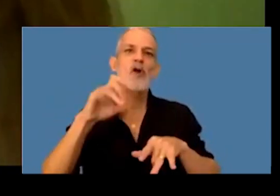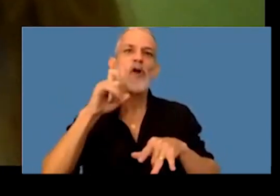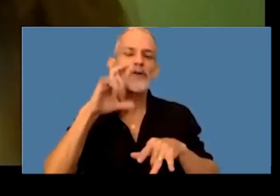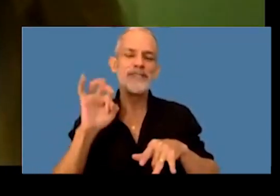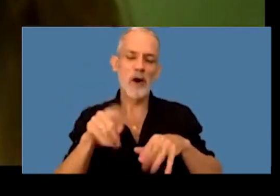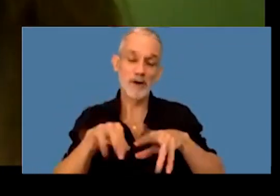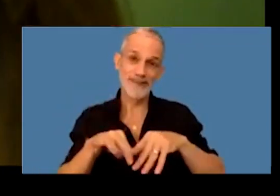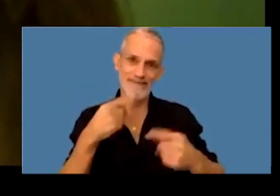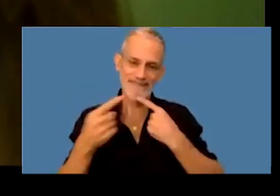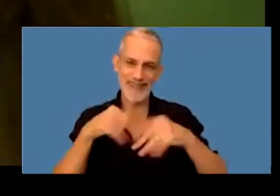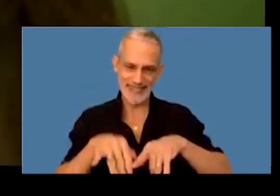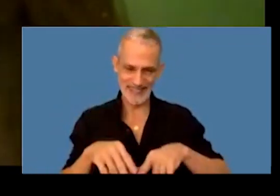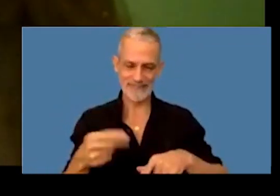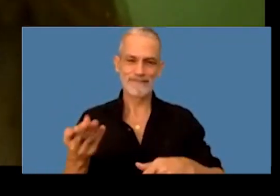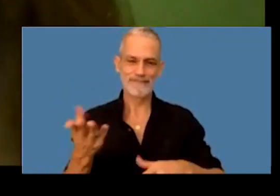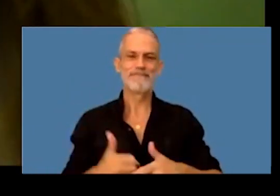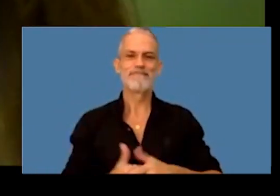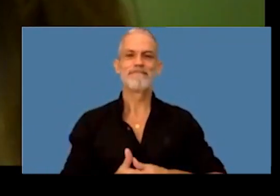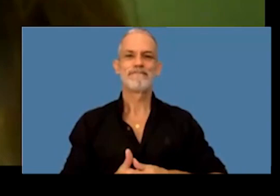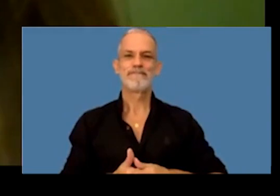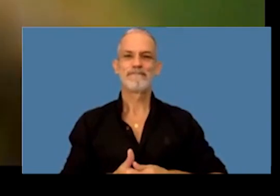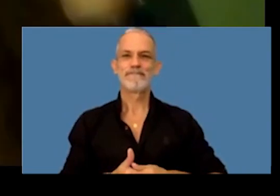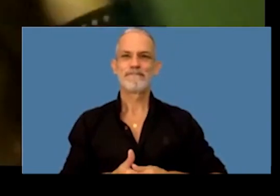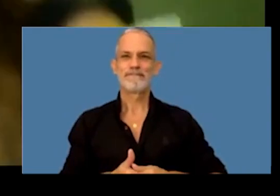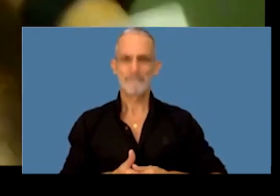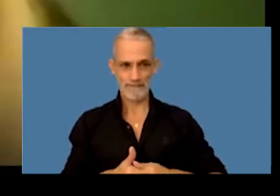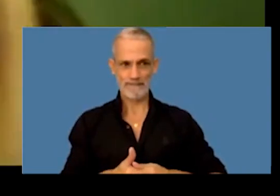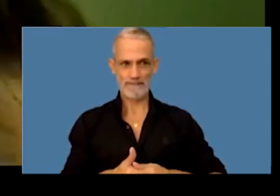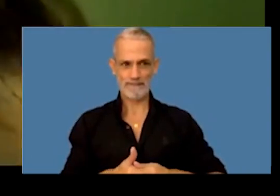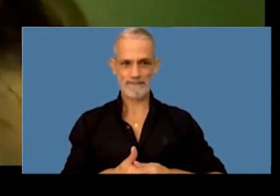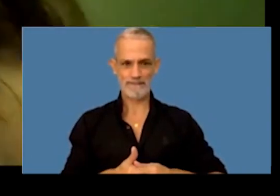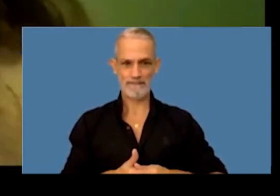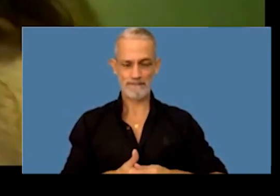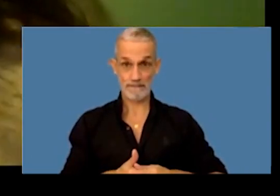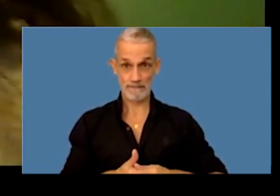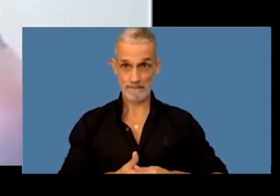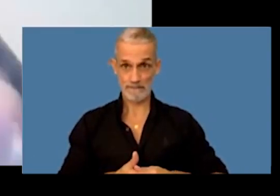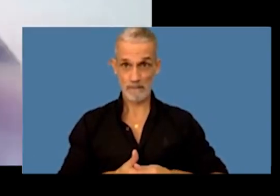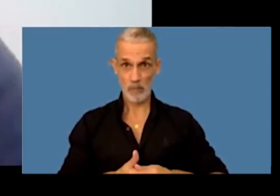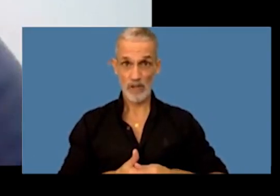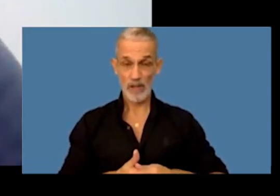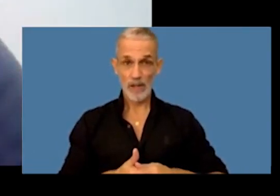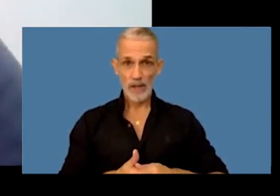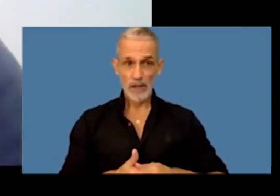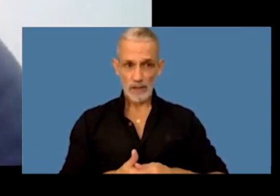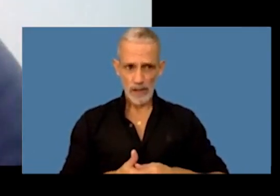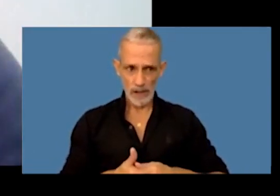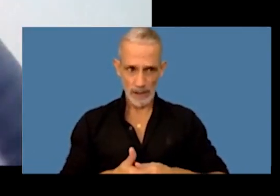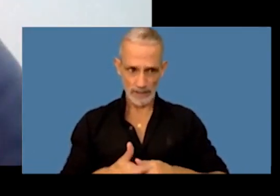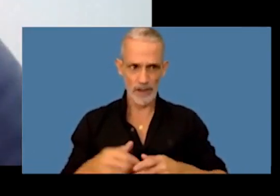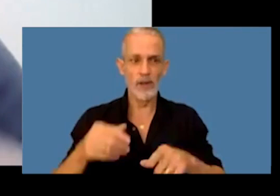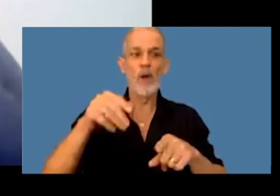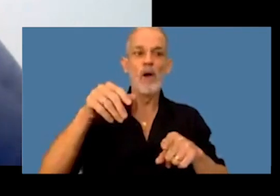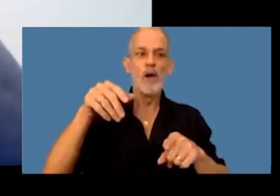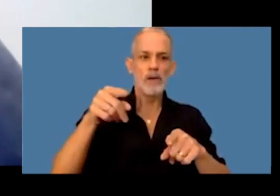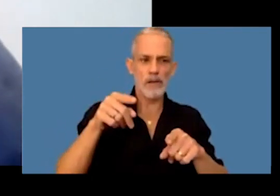consultas. Bueno, bárbaro. Leí, mientras Rocío buscaba una